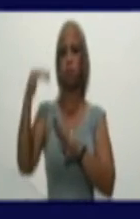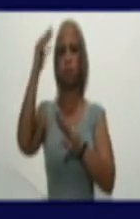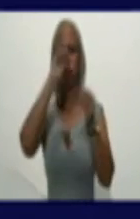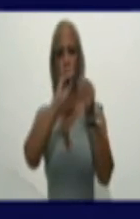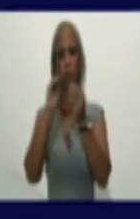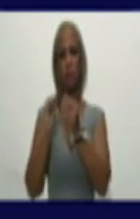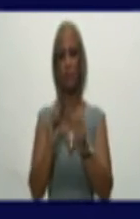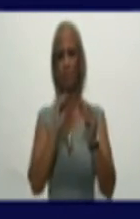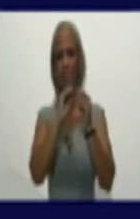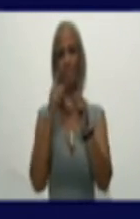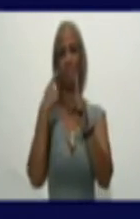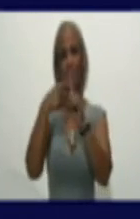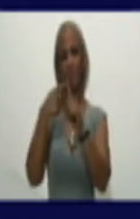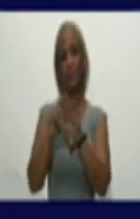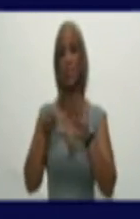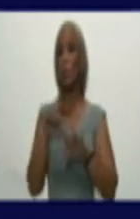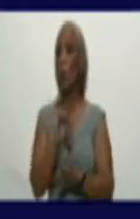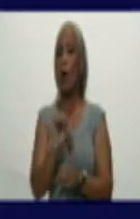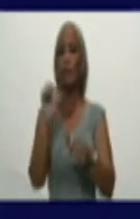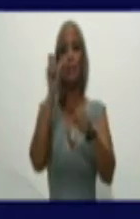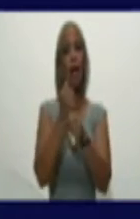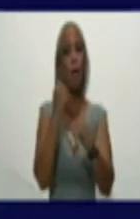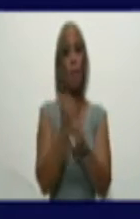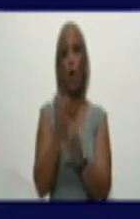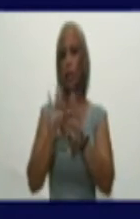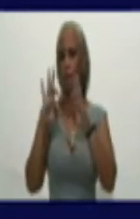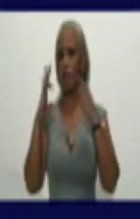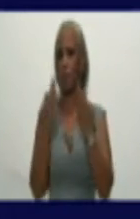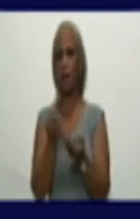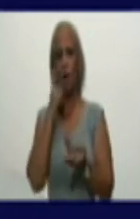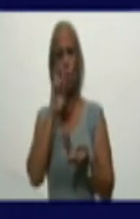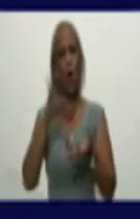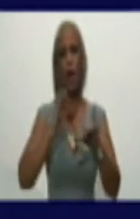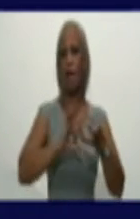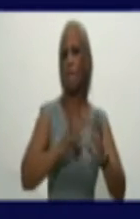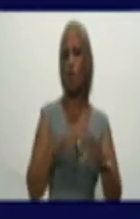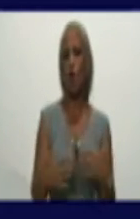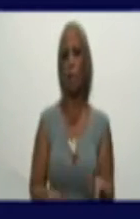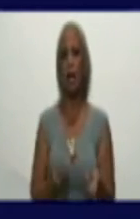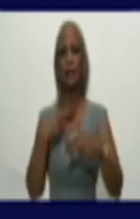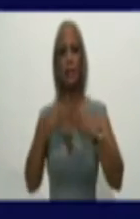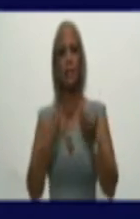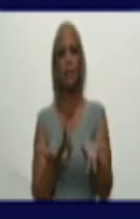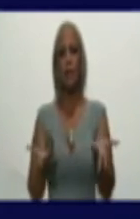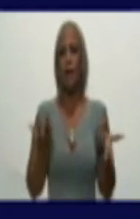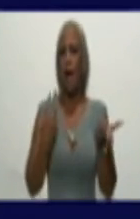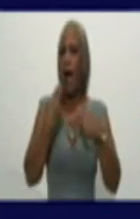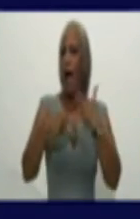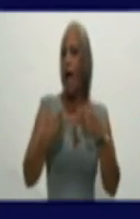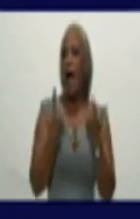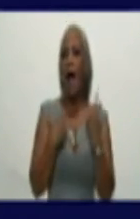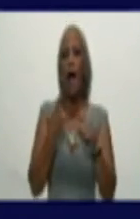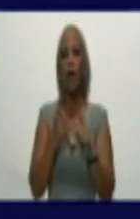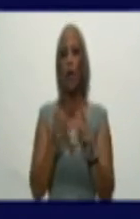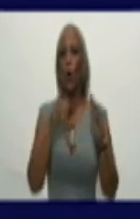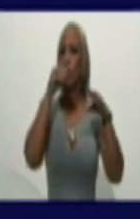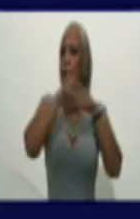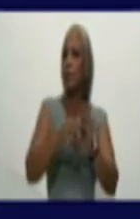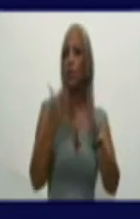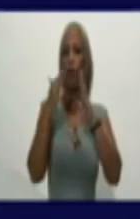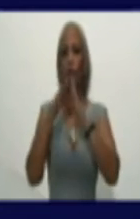de la familia, Hay que buscar la manera de crearle un ambiente dentro del hogar